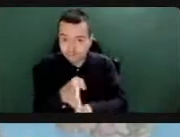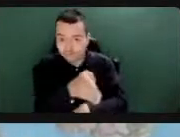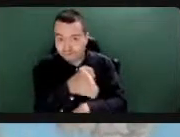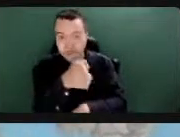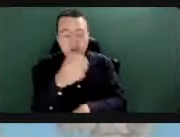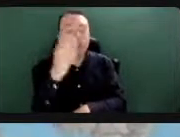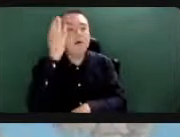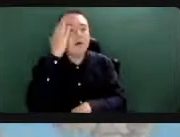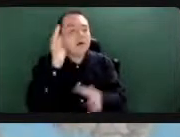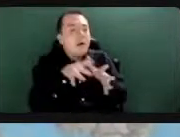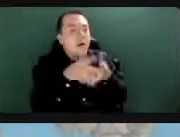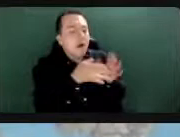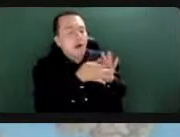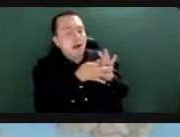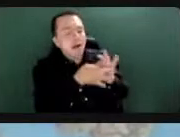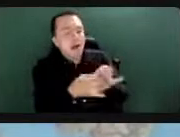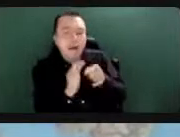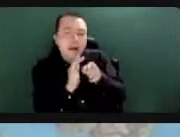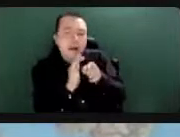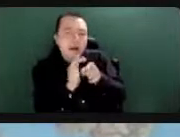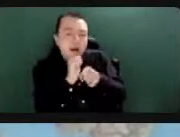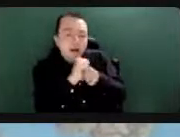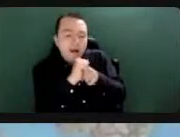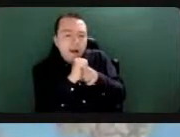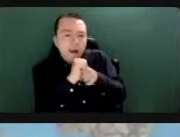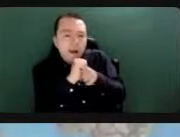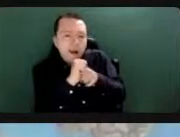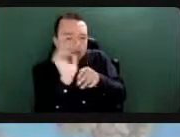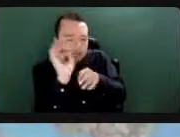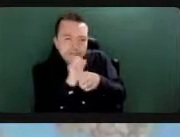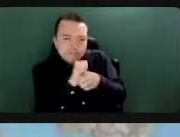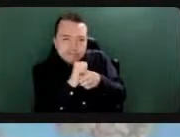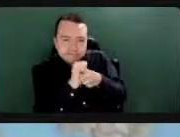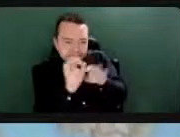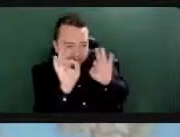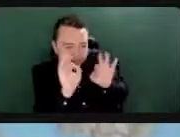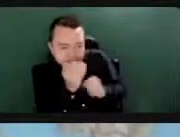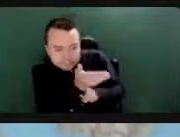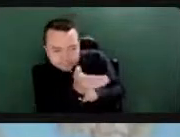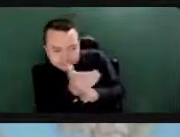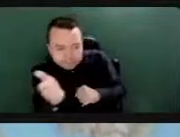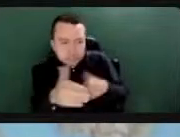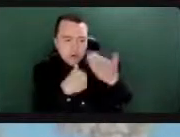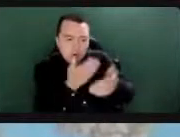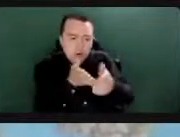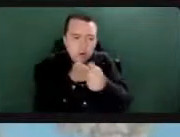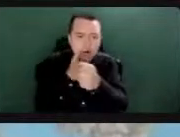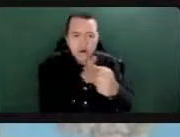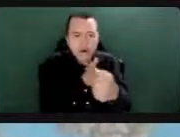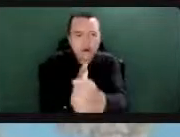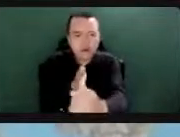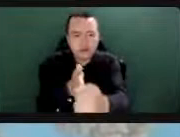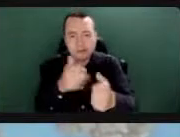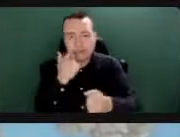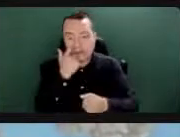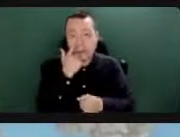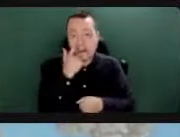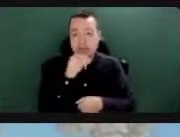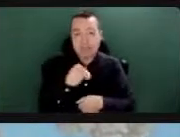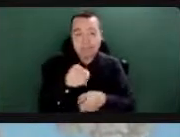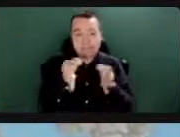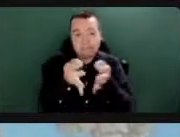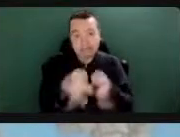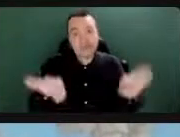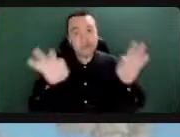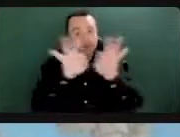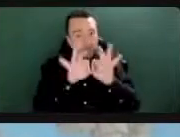medir y de tal manera podamos ajustar nuestras orientaciones. Esto tiene una importancia muy grande en